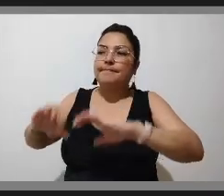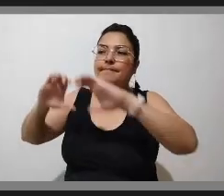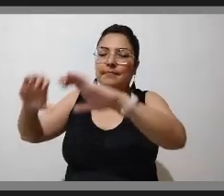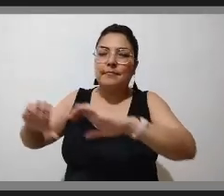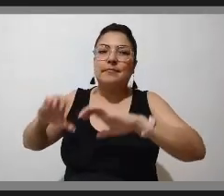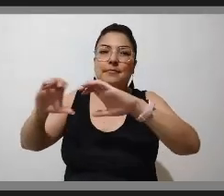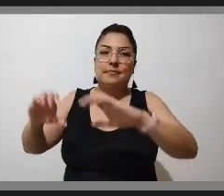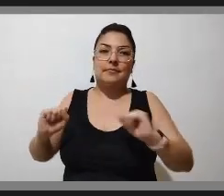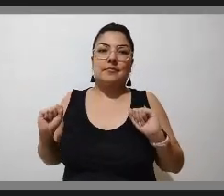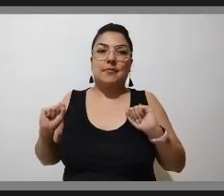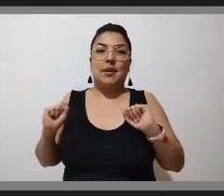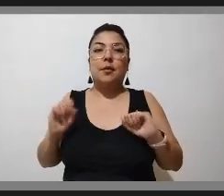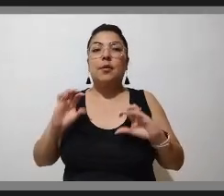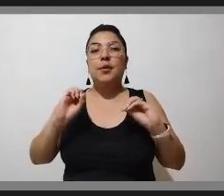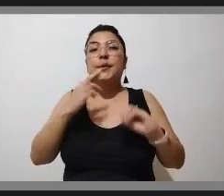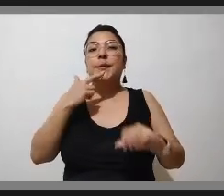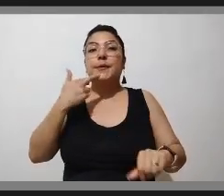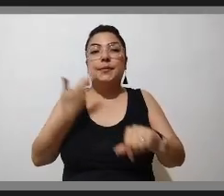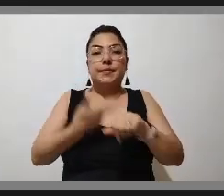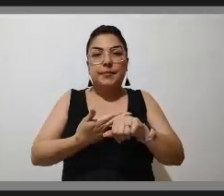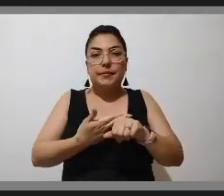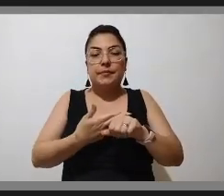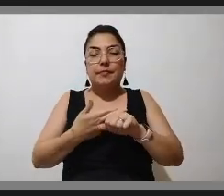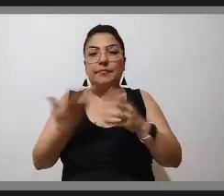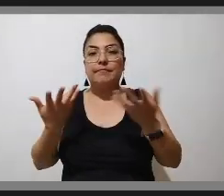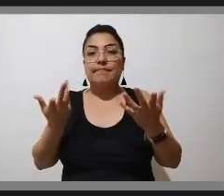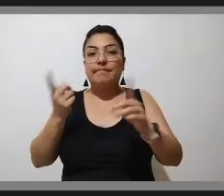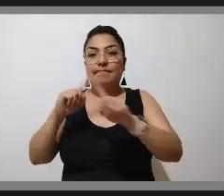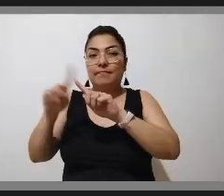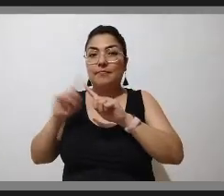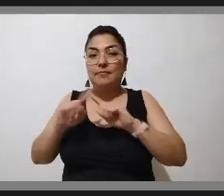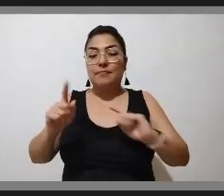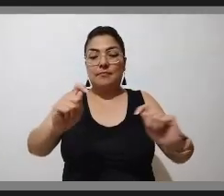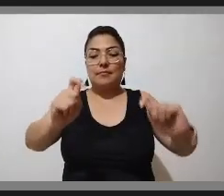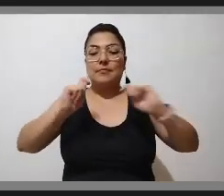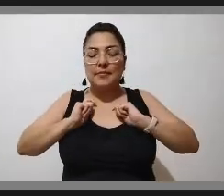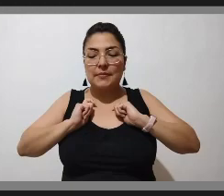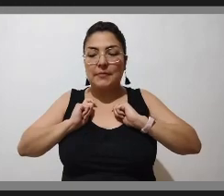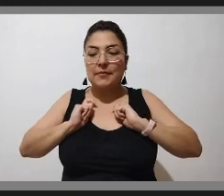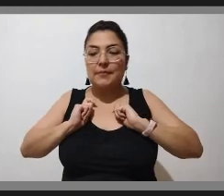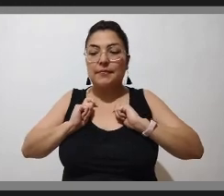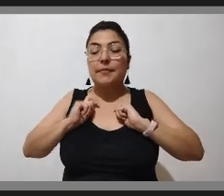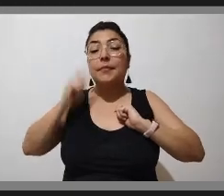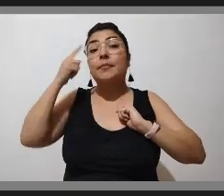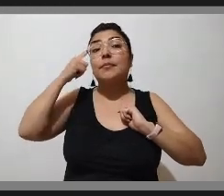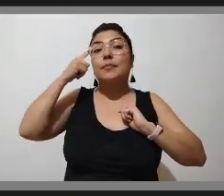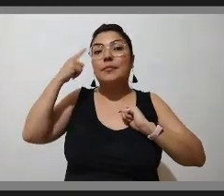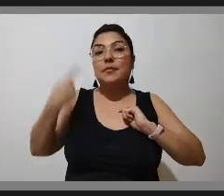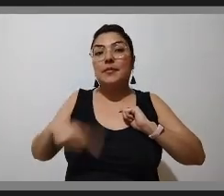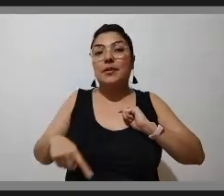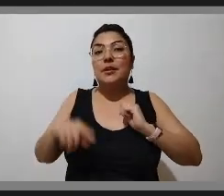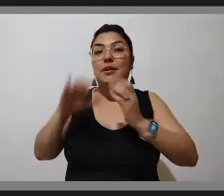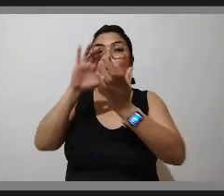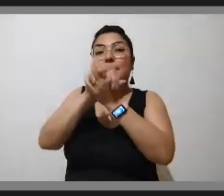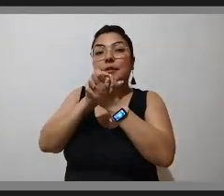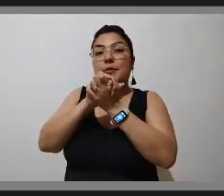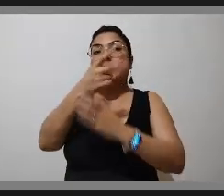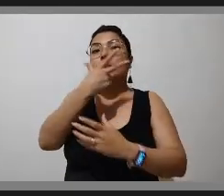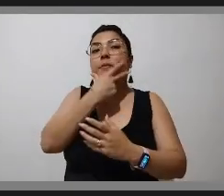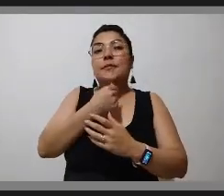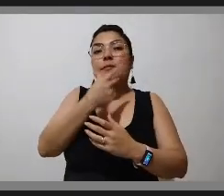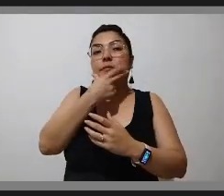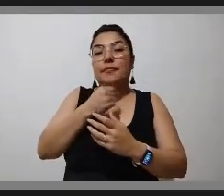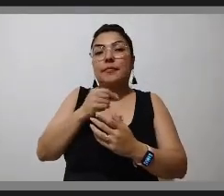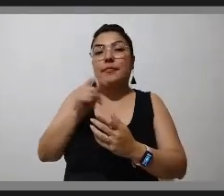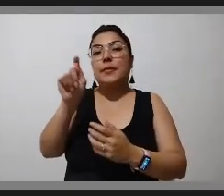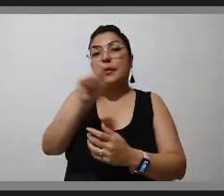las responsabilidades que en teoría deberíamos de tener y que en alguna época así se le educó a la mujer respecto al